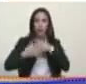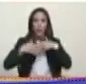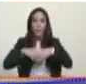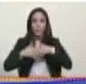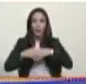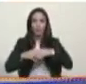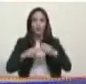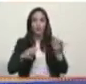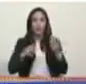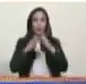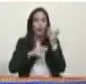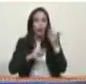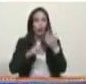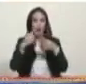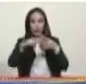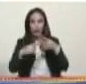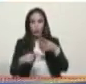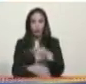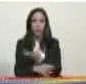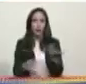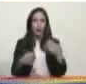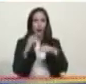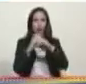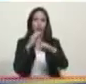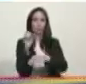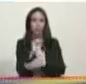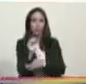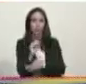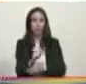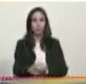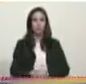industria automotriz de Venezuela. Adelante, Valencia.